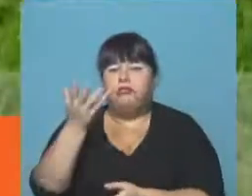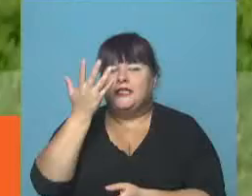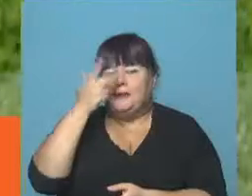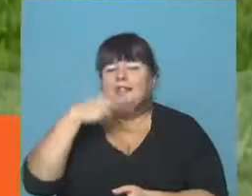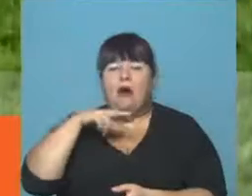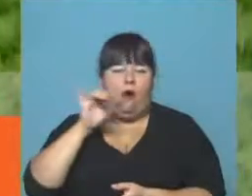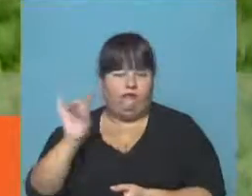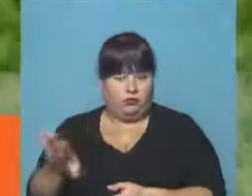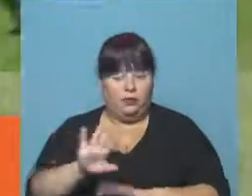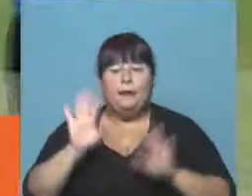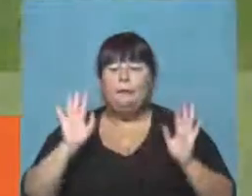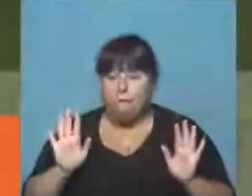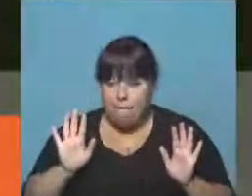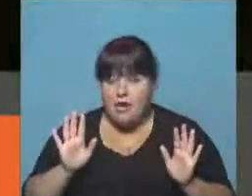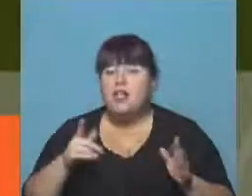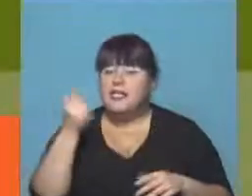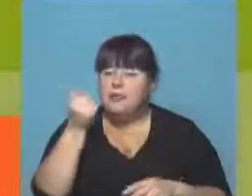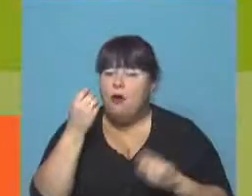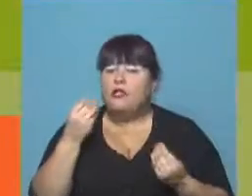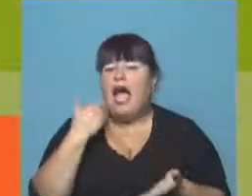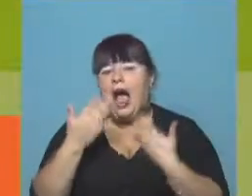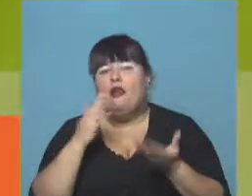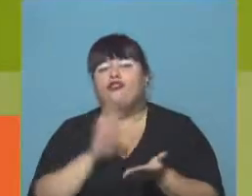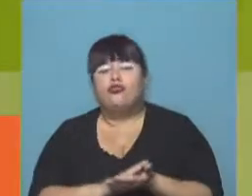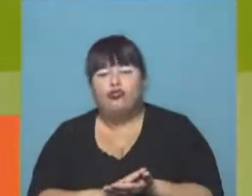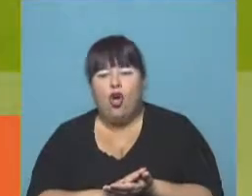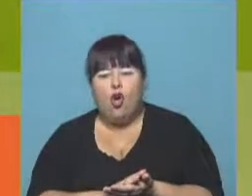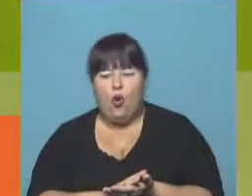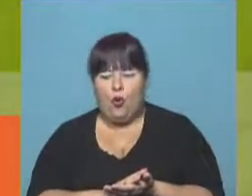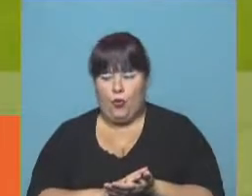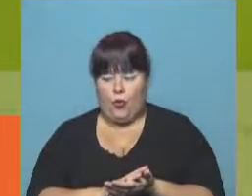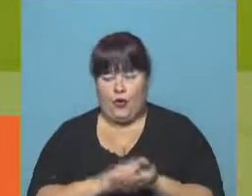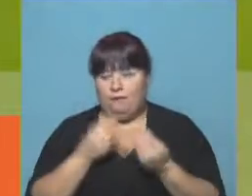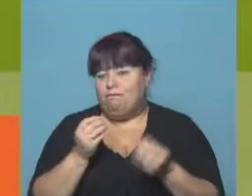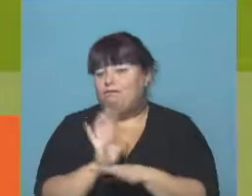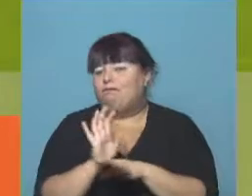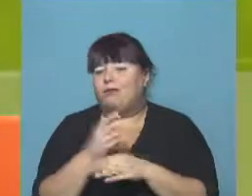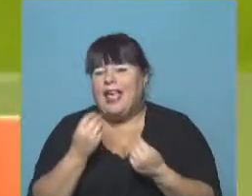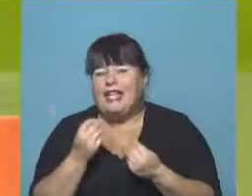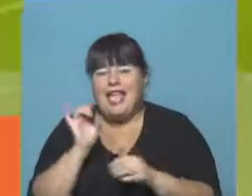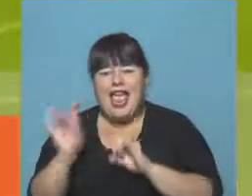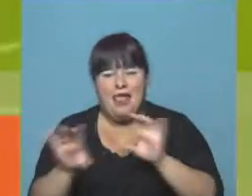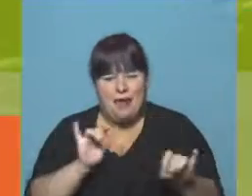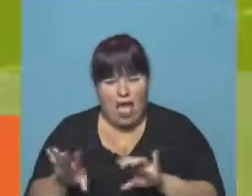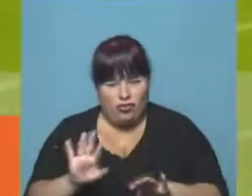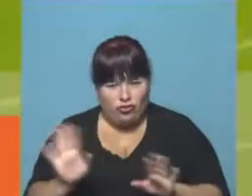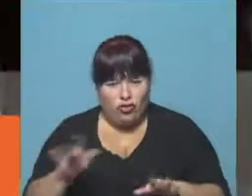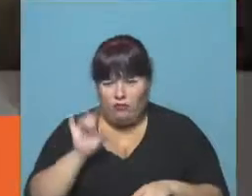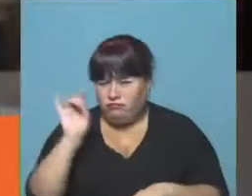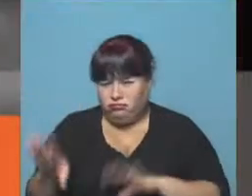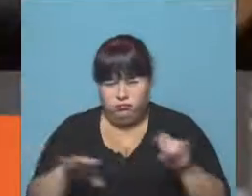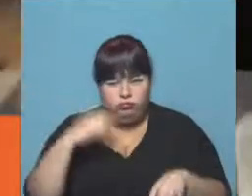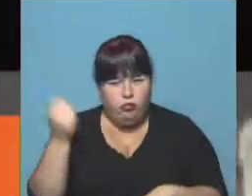de competencia. Pero nos sirve para hablar de lo que significó ya eliminación, o significaron